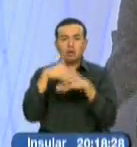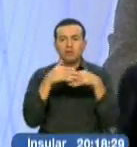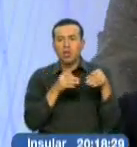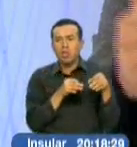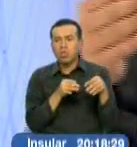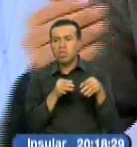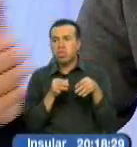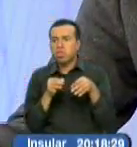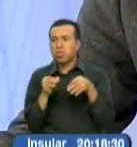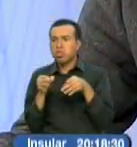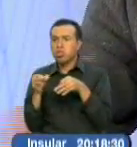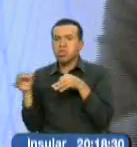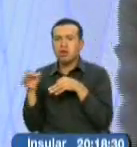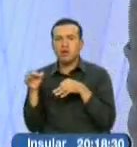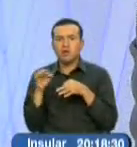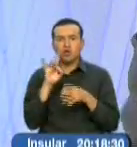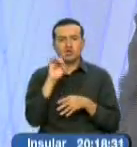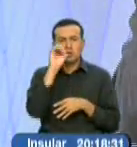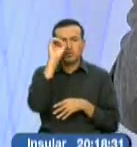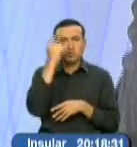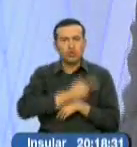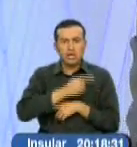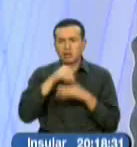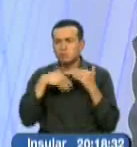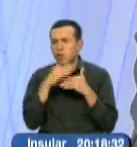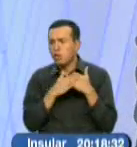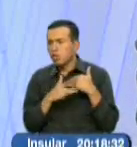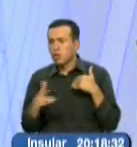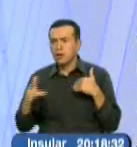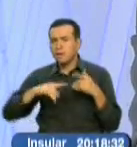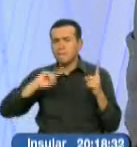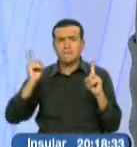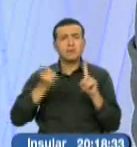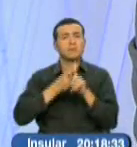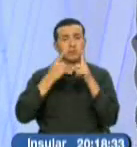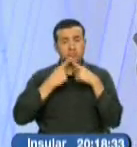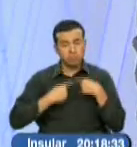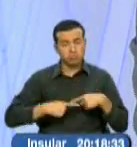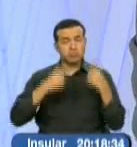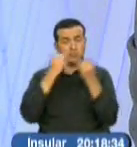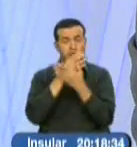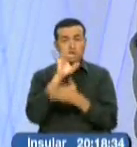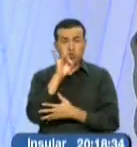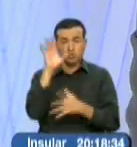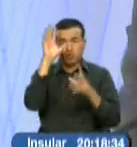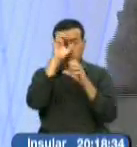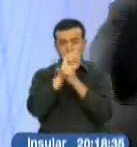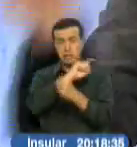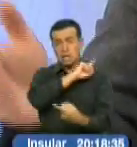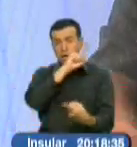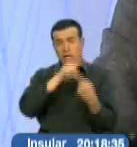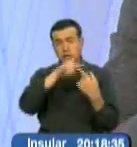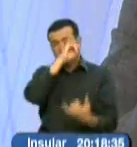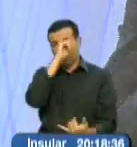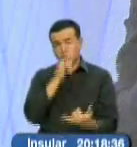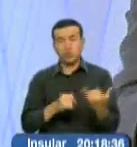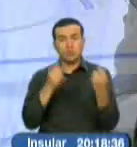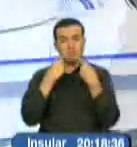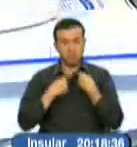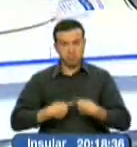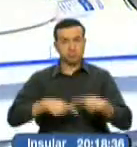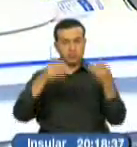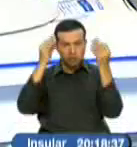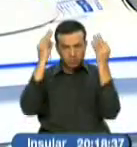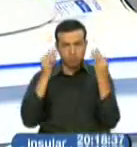hubo un ingreso muy lento del escrutinio. Sofía, desde el primer boletín que dimos nosotros a las 8 de la noche hasta el último, en donde nosotros